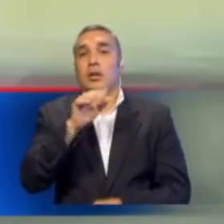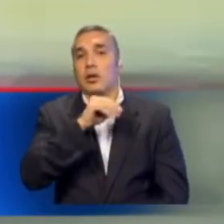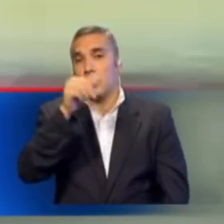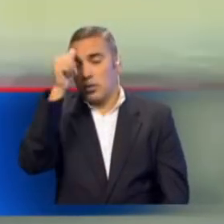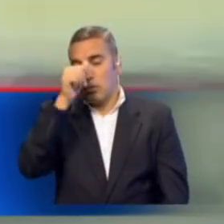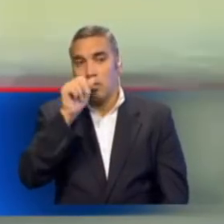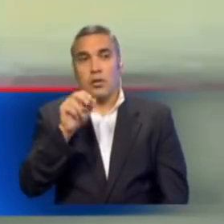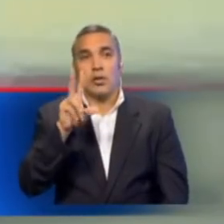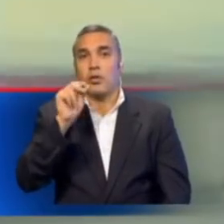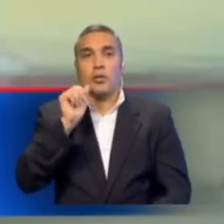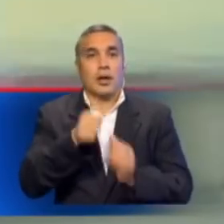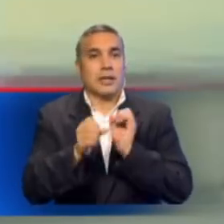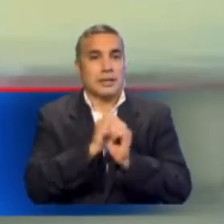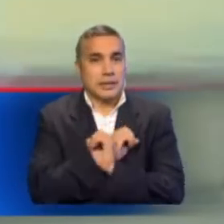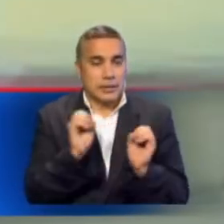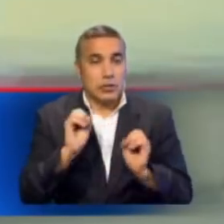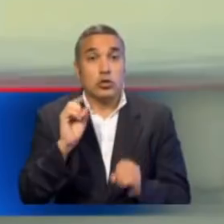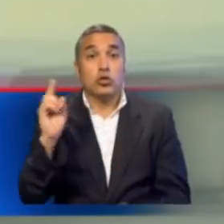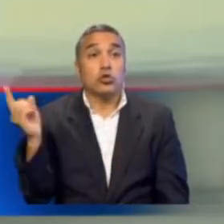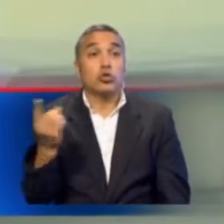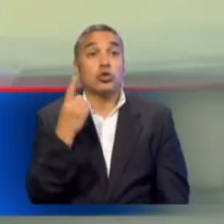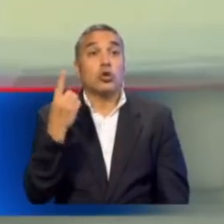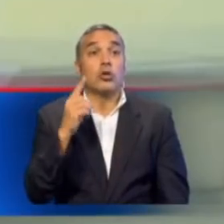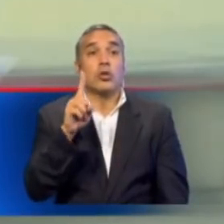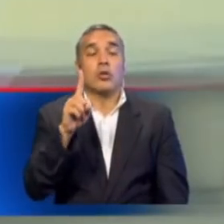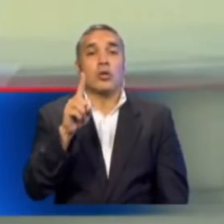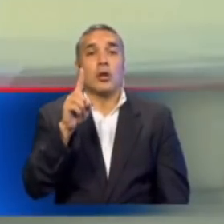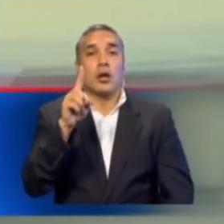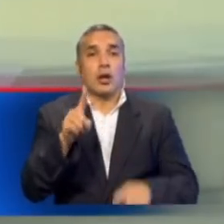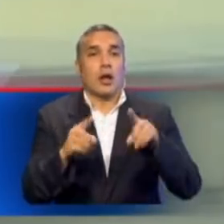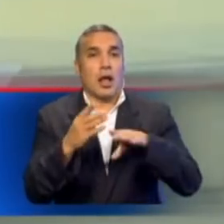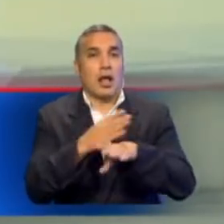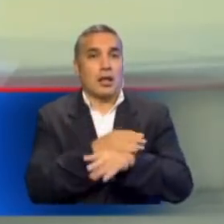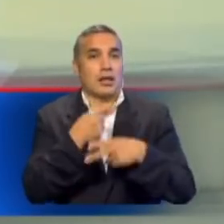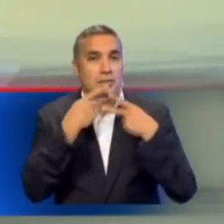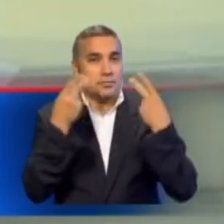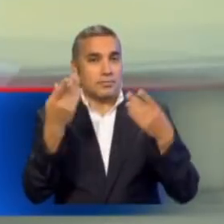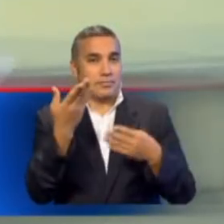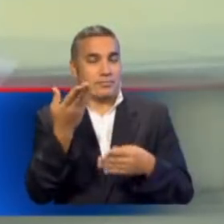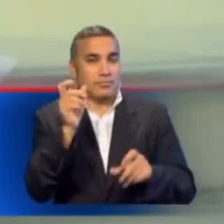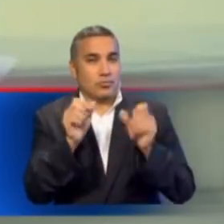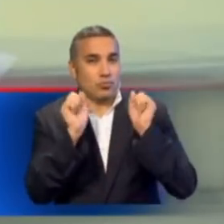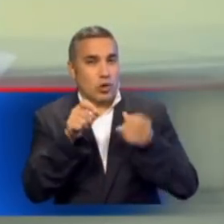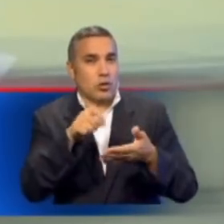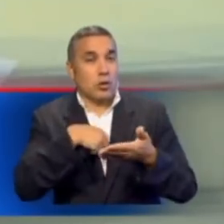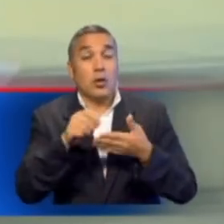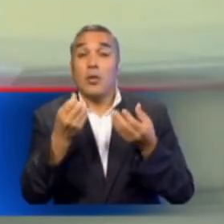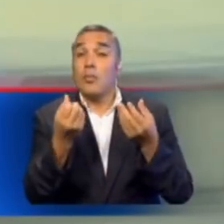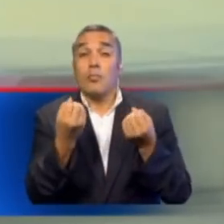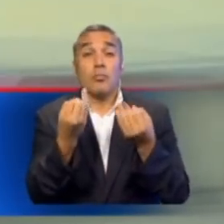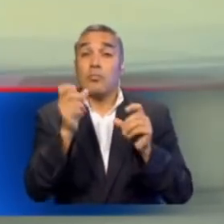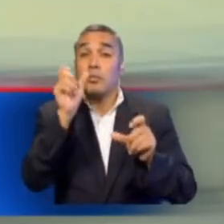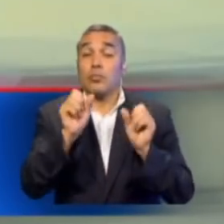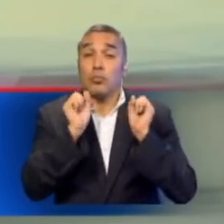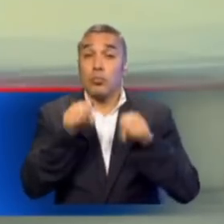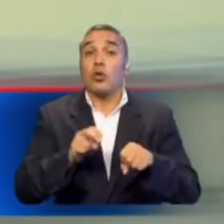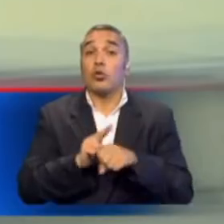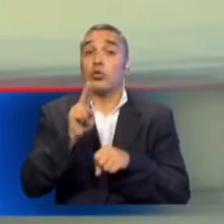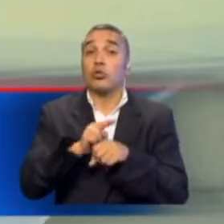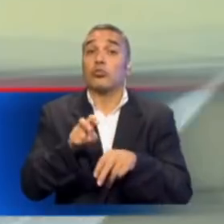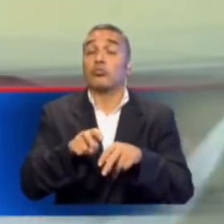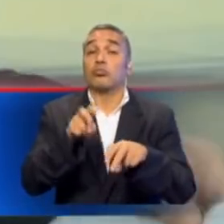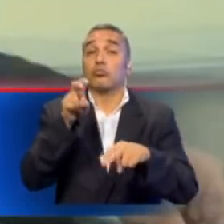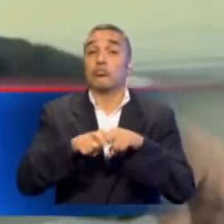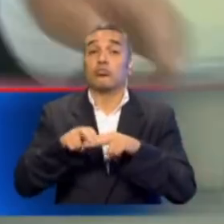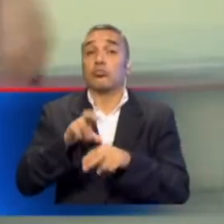y domingos no habrá circulación salvo los casos exceptuados en la restricción. El aforo máximo permitido en el transporte público